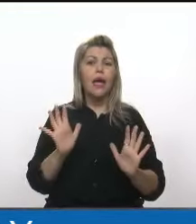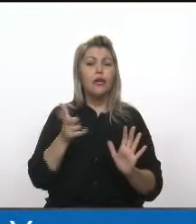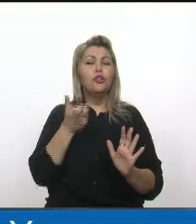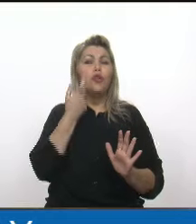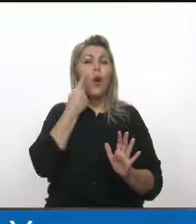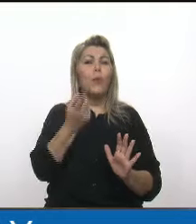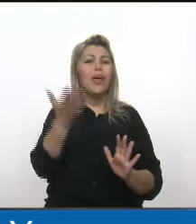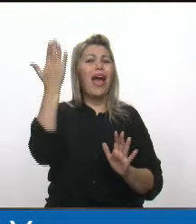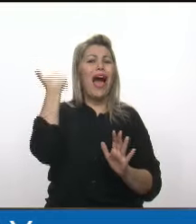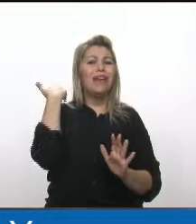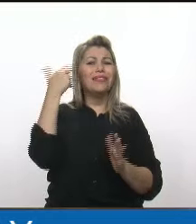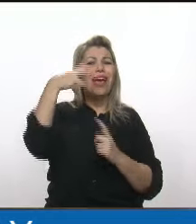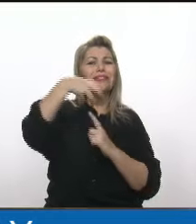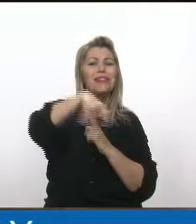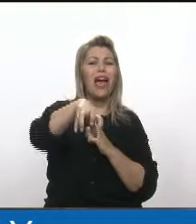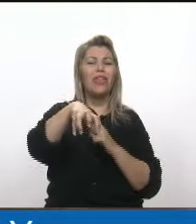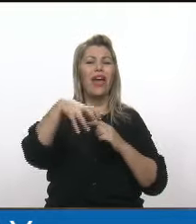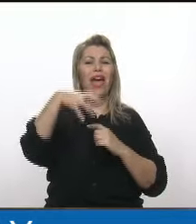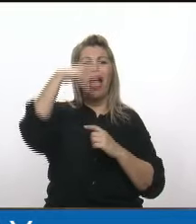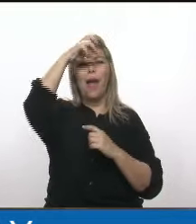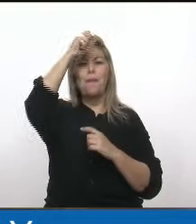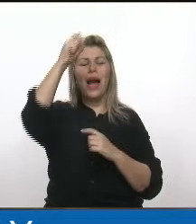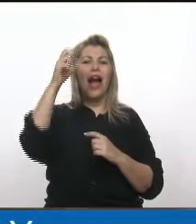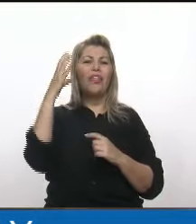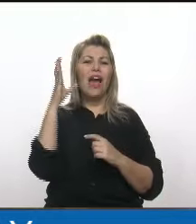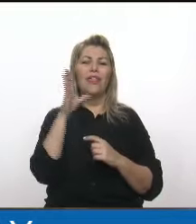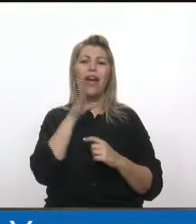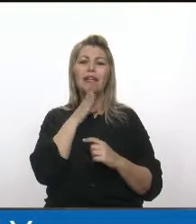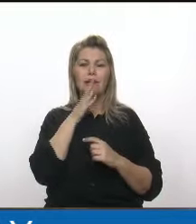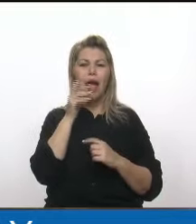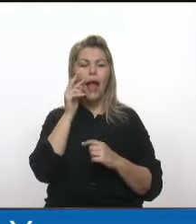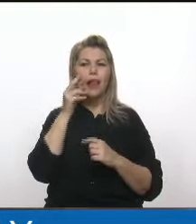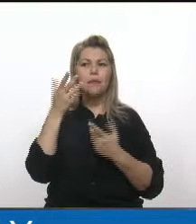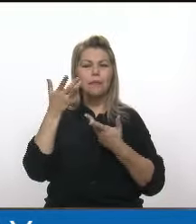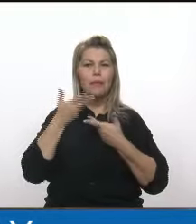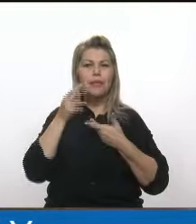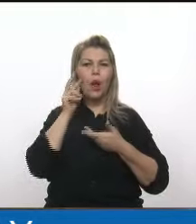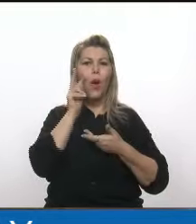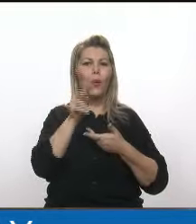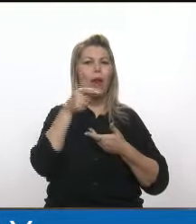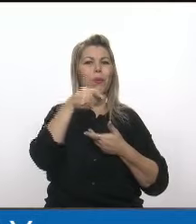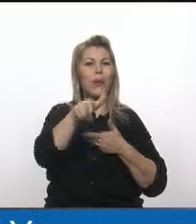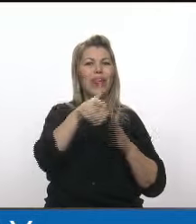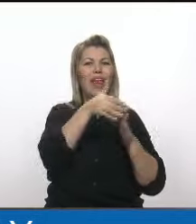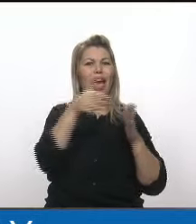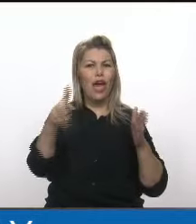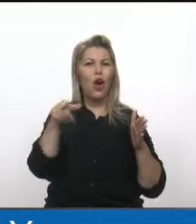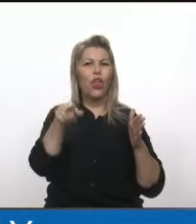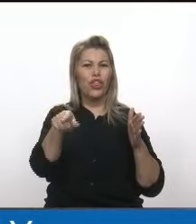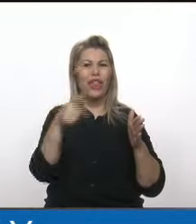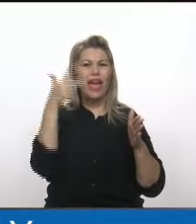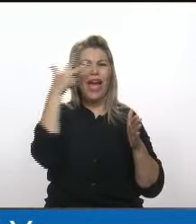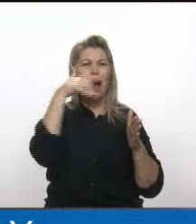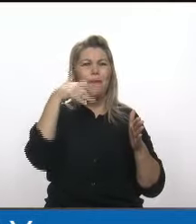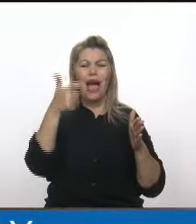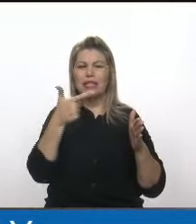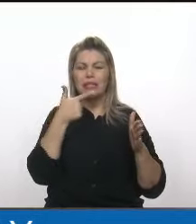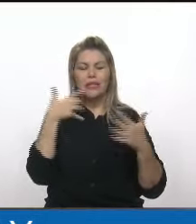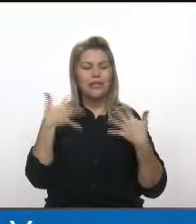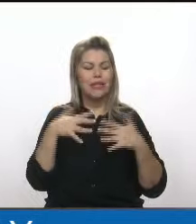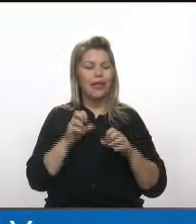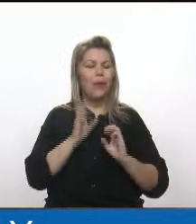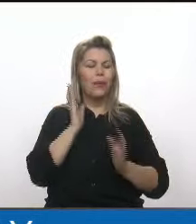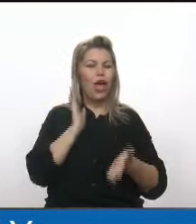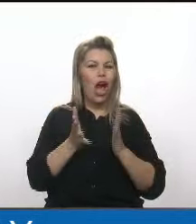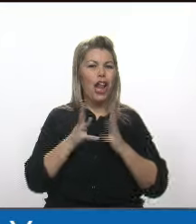embajada de Israel fue invitado a ver los videos del ataque terrorista de jamás la crueldad el nivel de